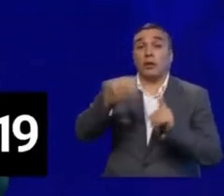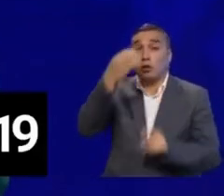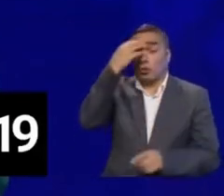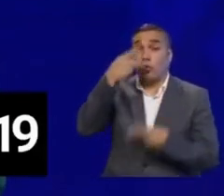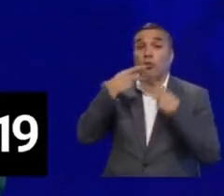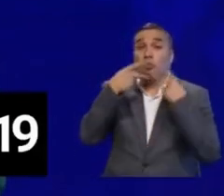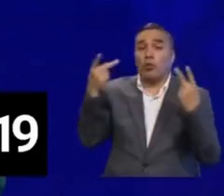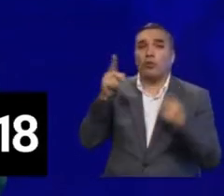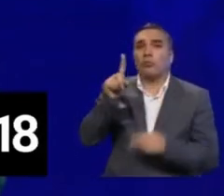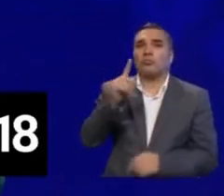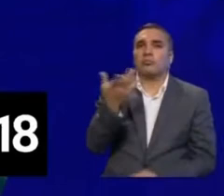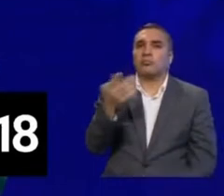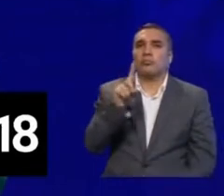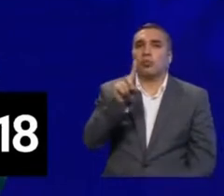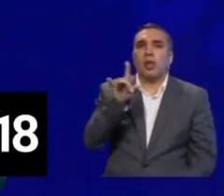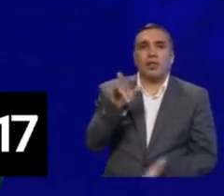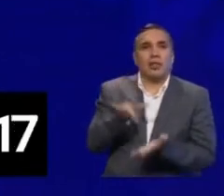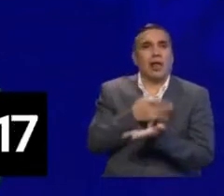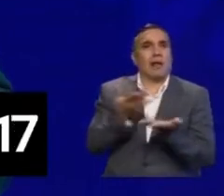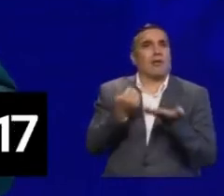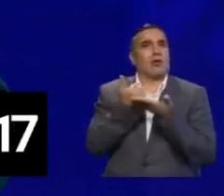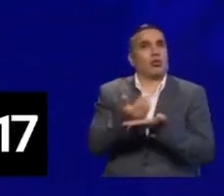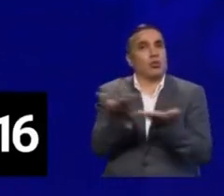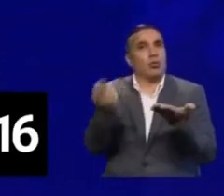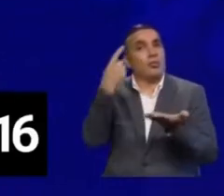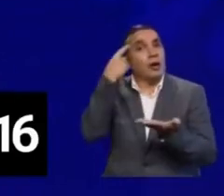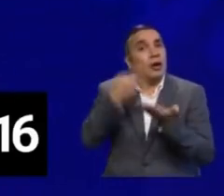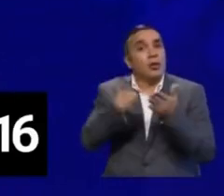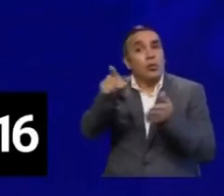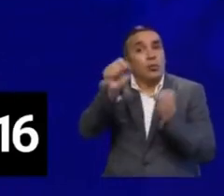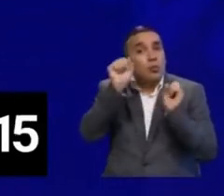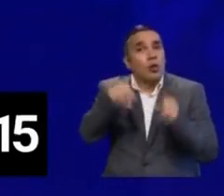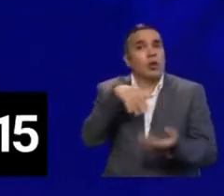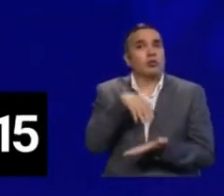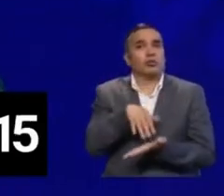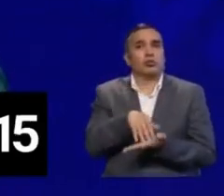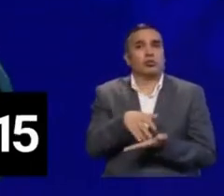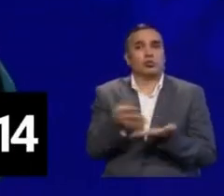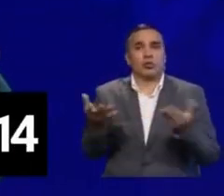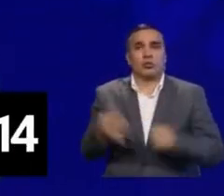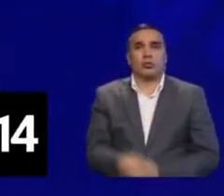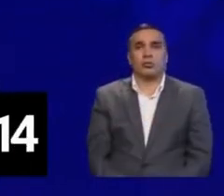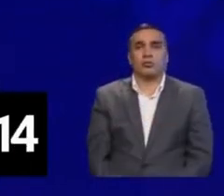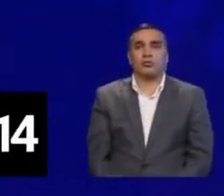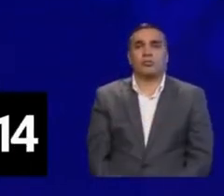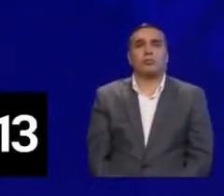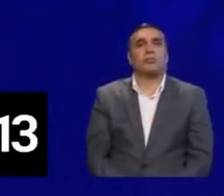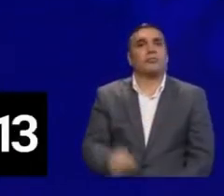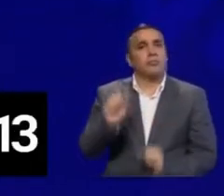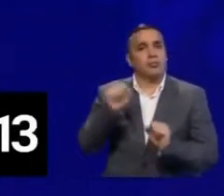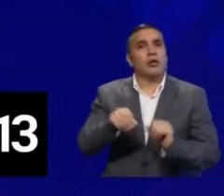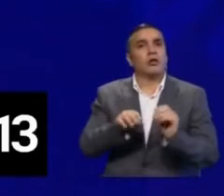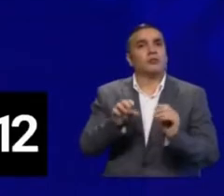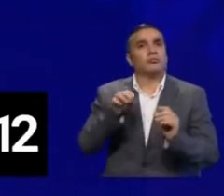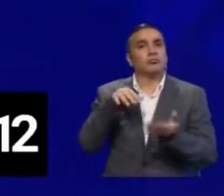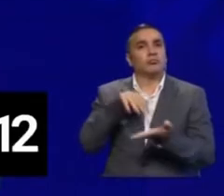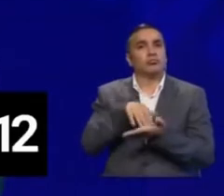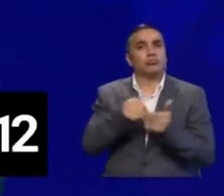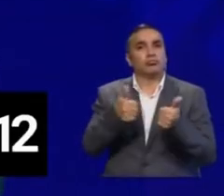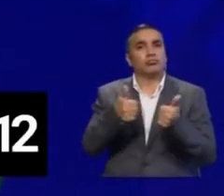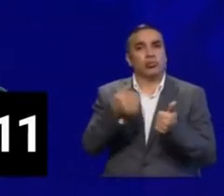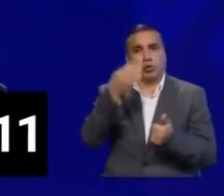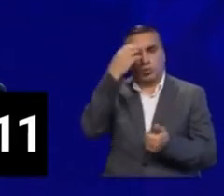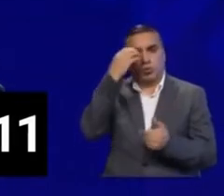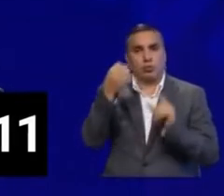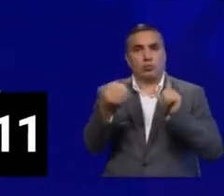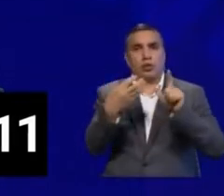pública al menos de una tablet, para que puedan tener este instrumento como mínimamente para poder acceder a una educación